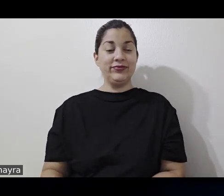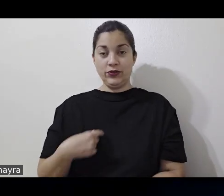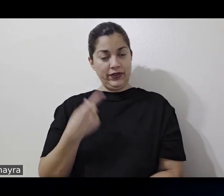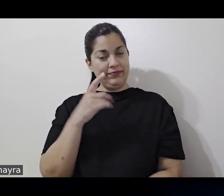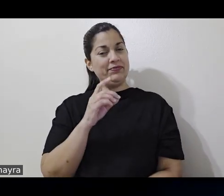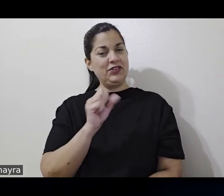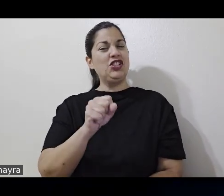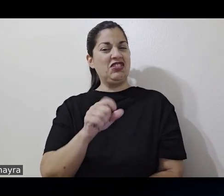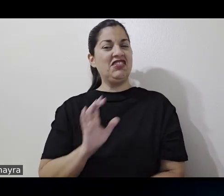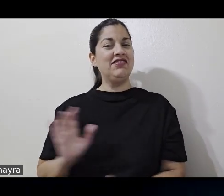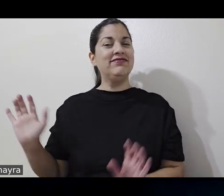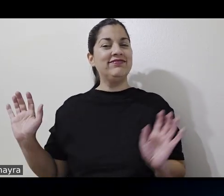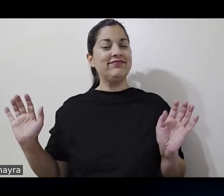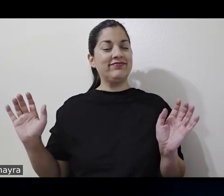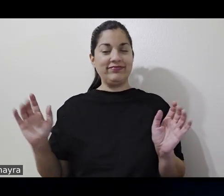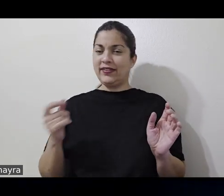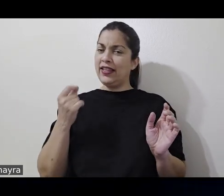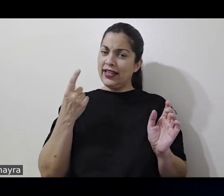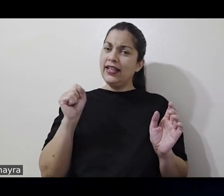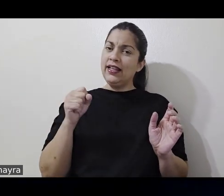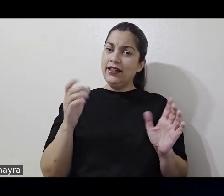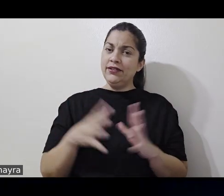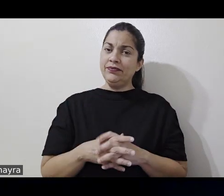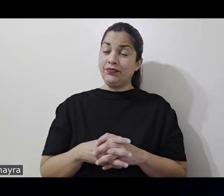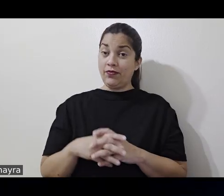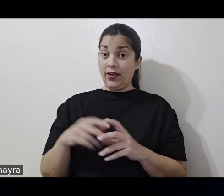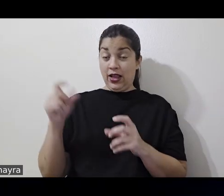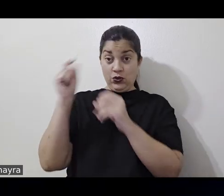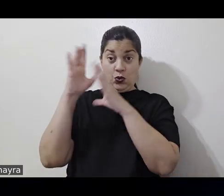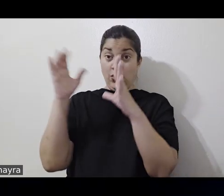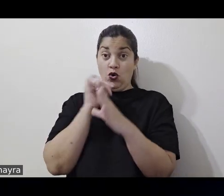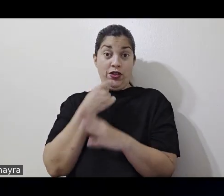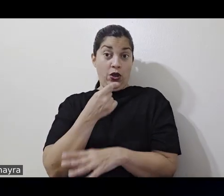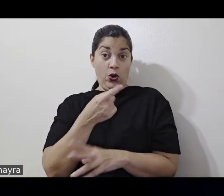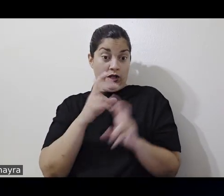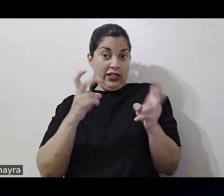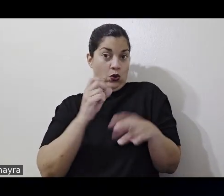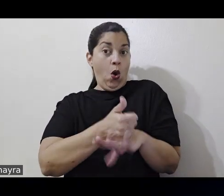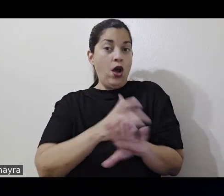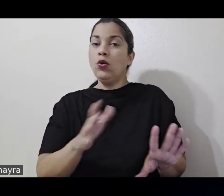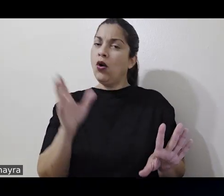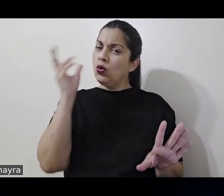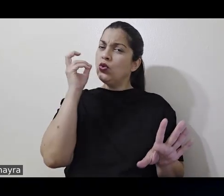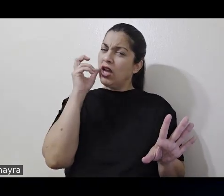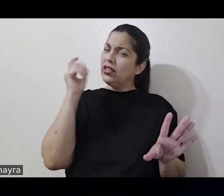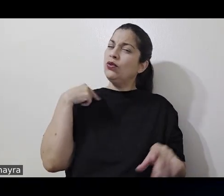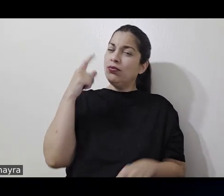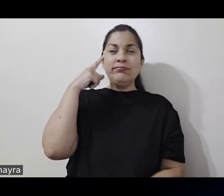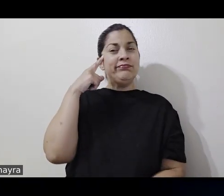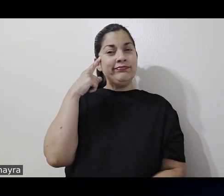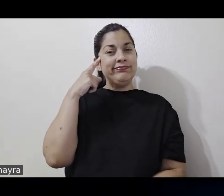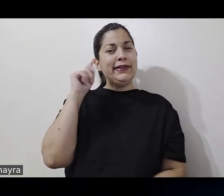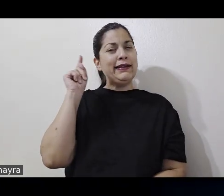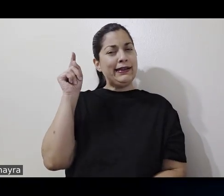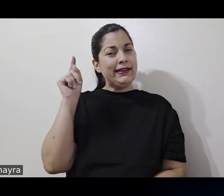dijiste, sí. Exacto, tú entendiste, aunque no en el sueño no te dijeron, mira, este es el título, sino que lo oíste y dijiste, este es el título.